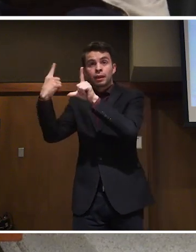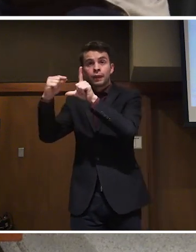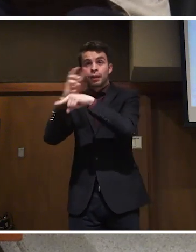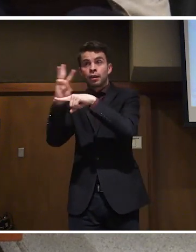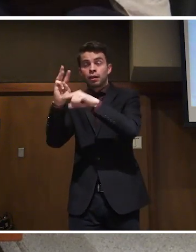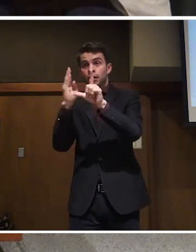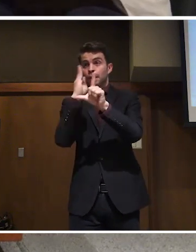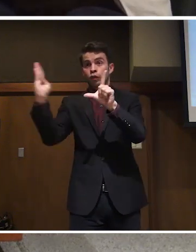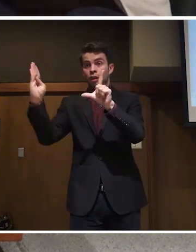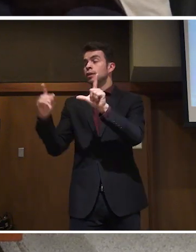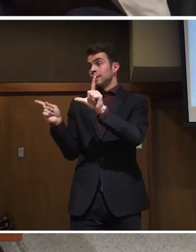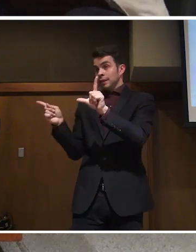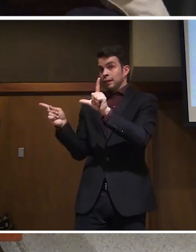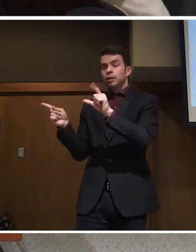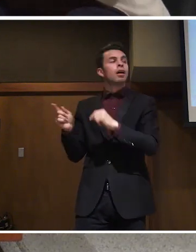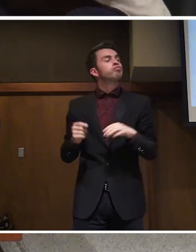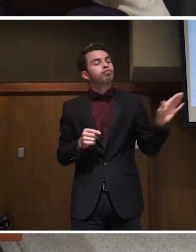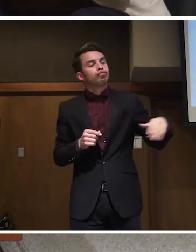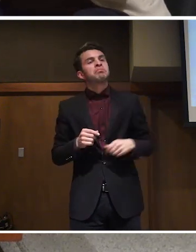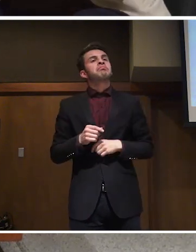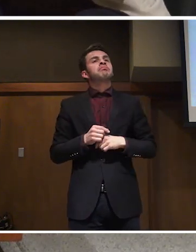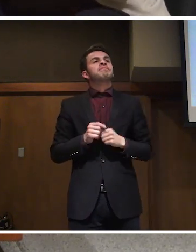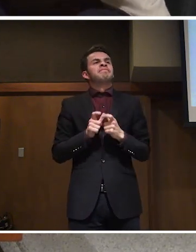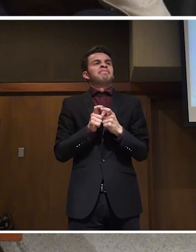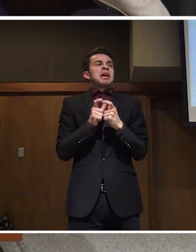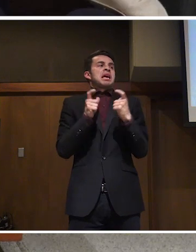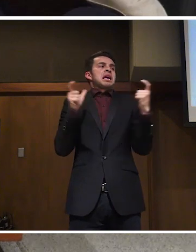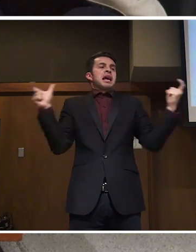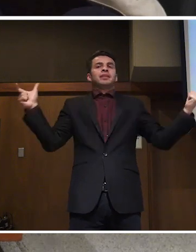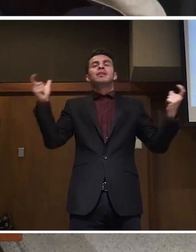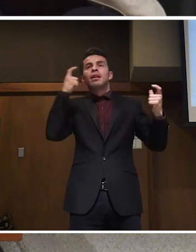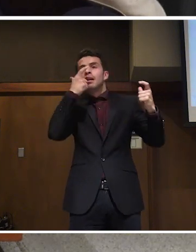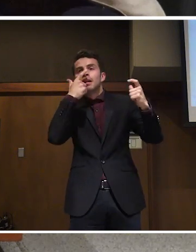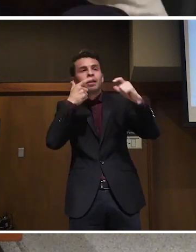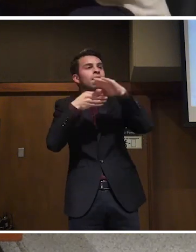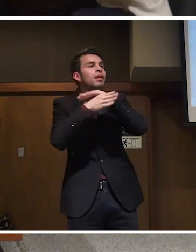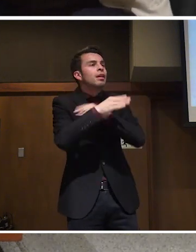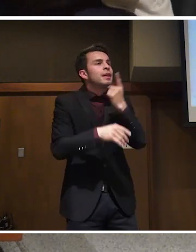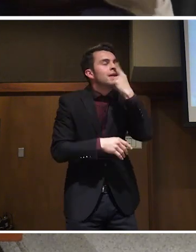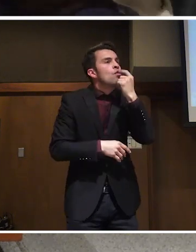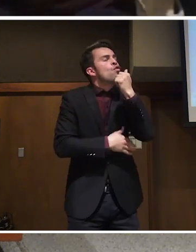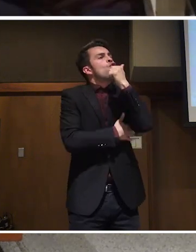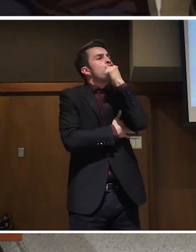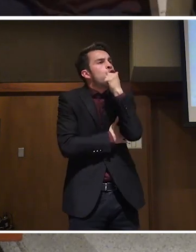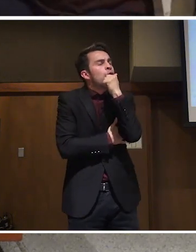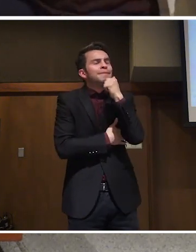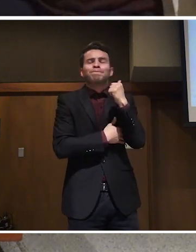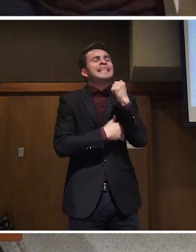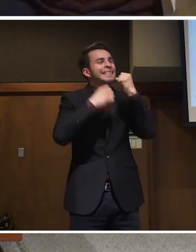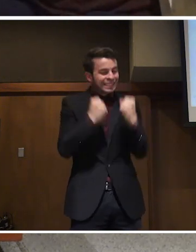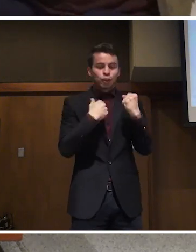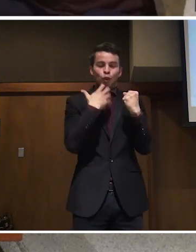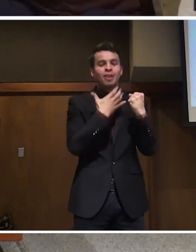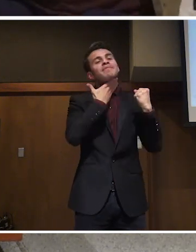de la biblioteca digital es que se aumenta la consulta del material físico. Eso es